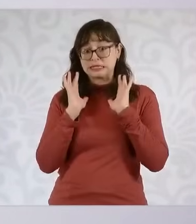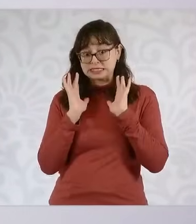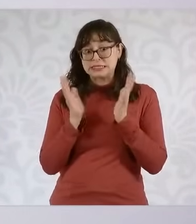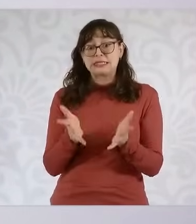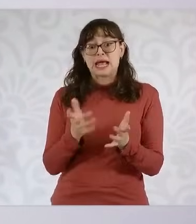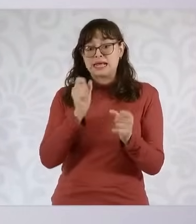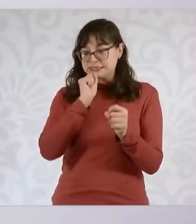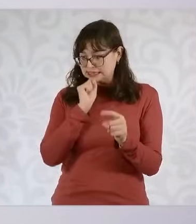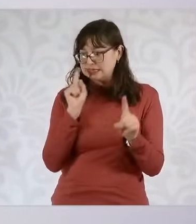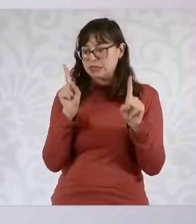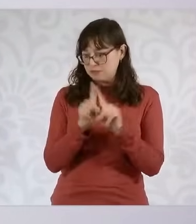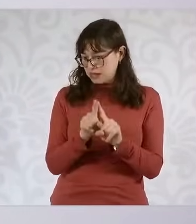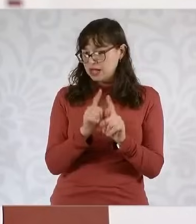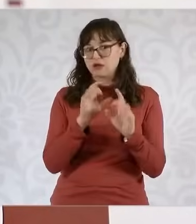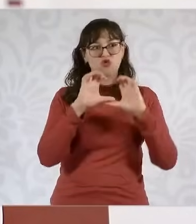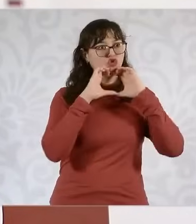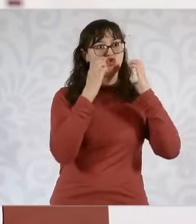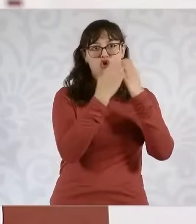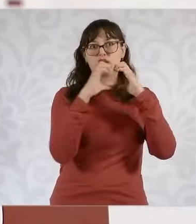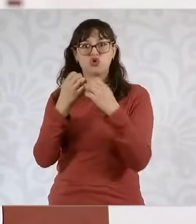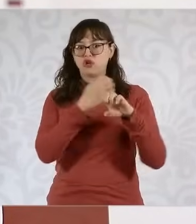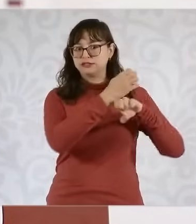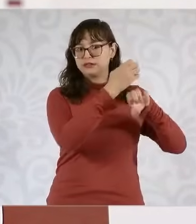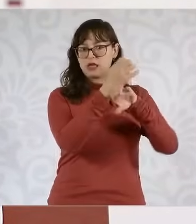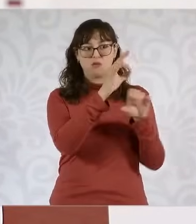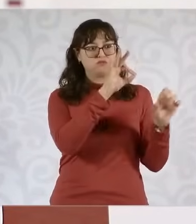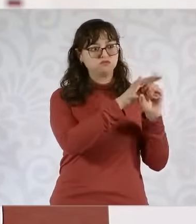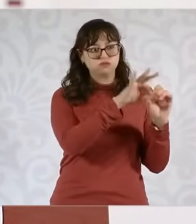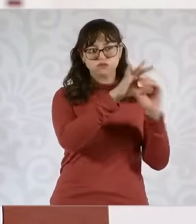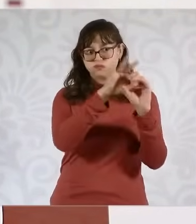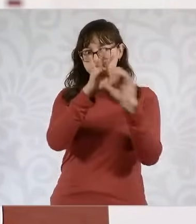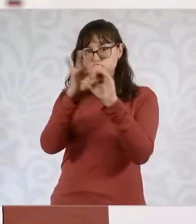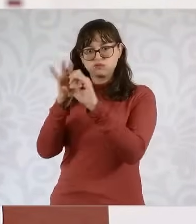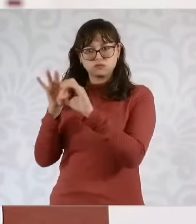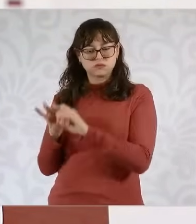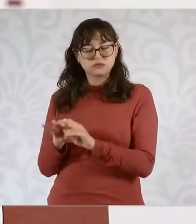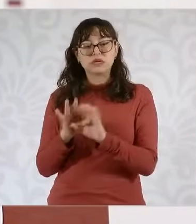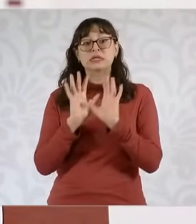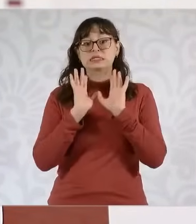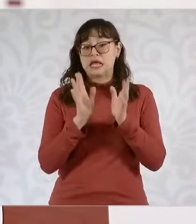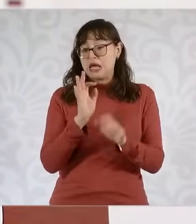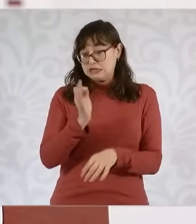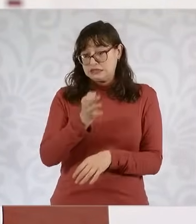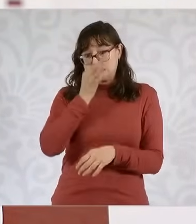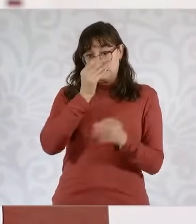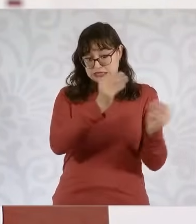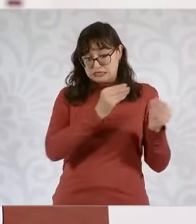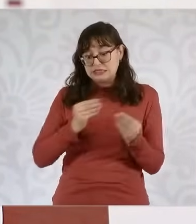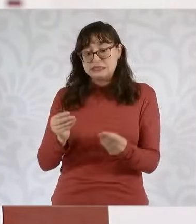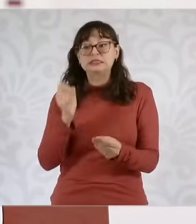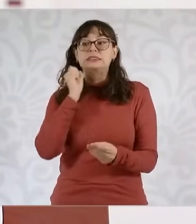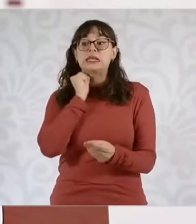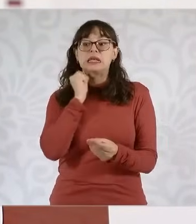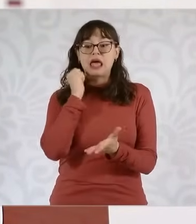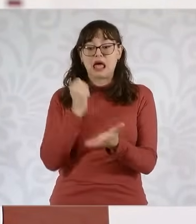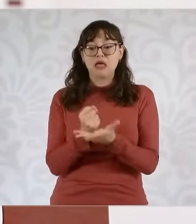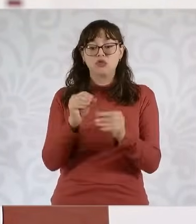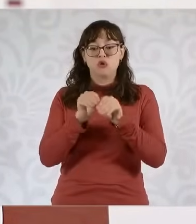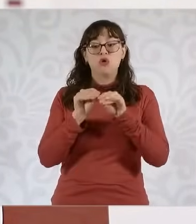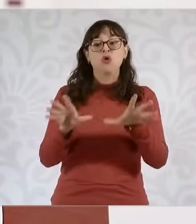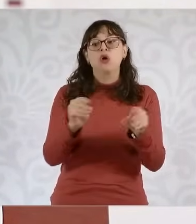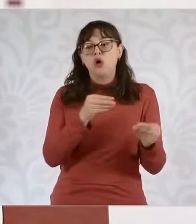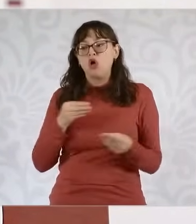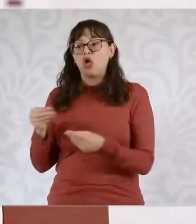para declararla constitucional y después se envía para su publicación en el Diario Oficial de la Federación. La reforma para